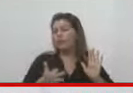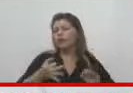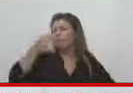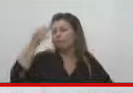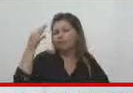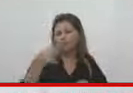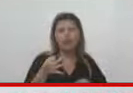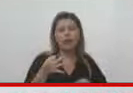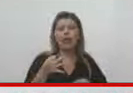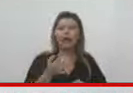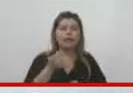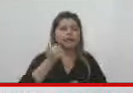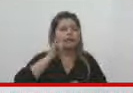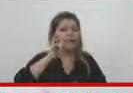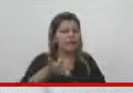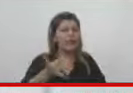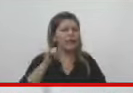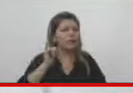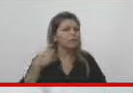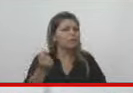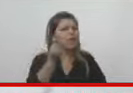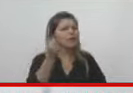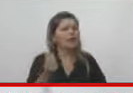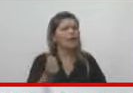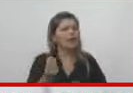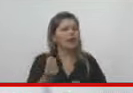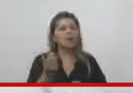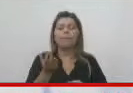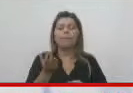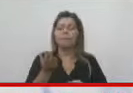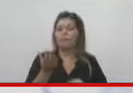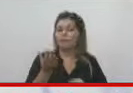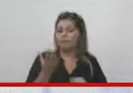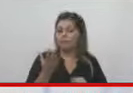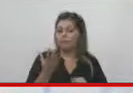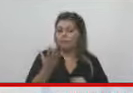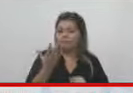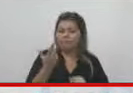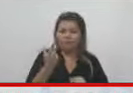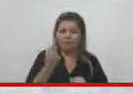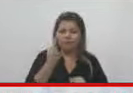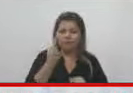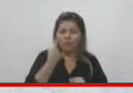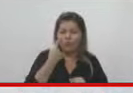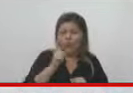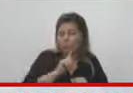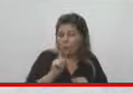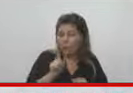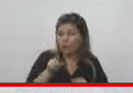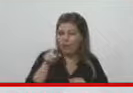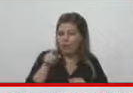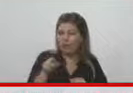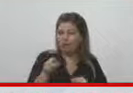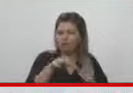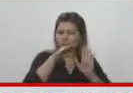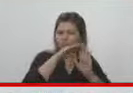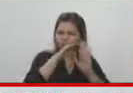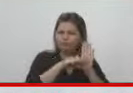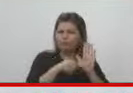jurídicamente relevante, dice la Cámara, es que no se avizora que las que se alegan constituyan razones